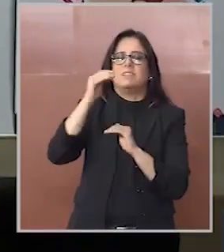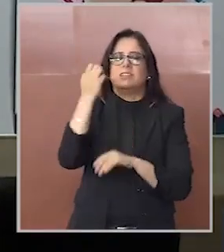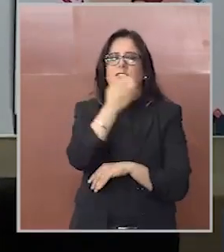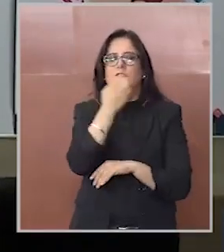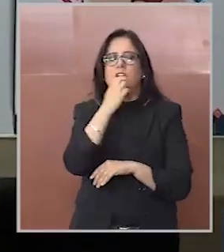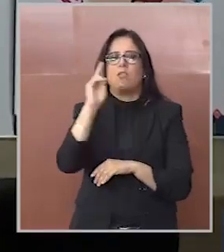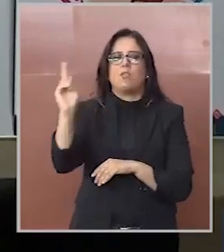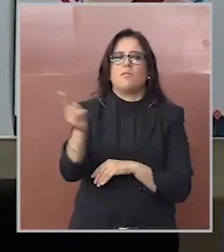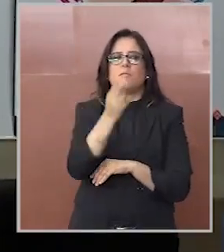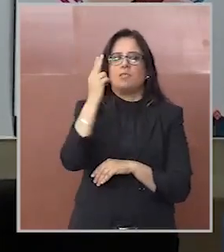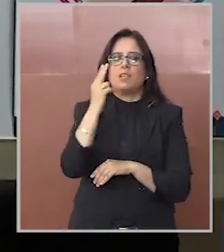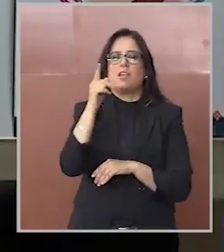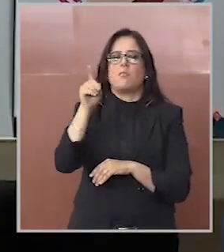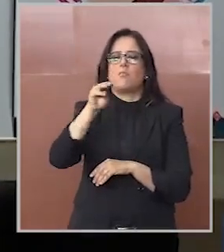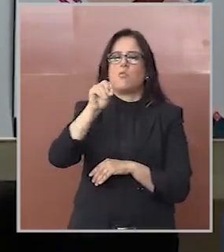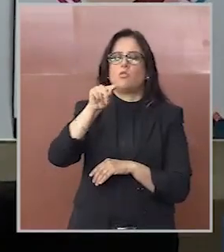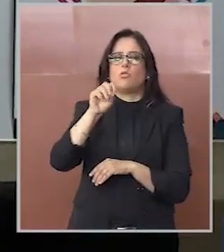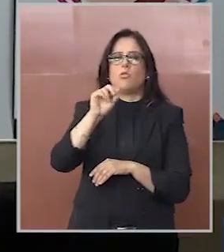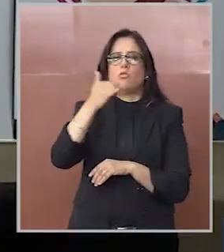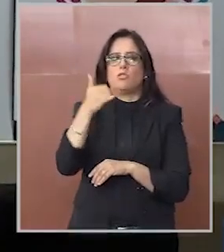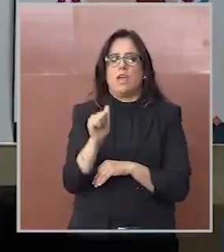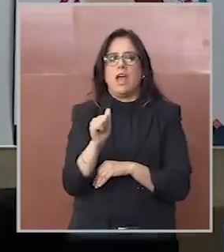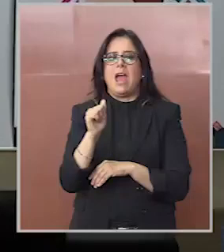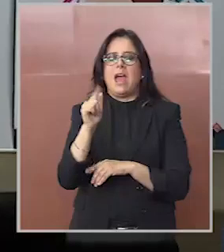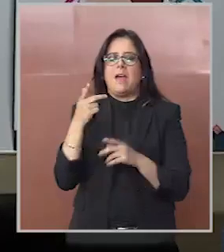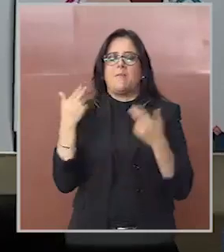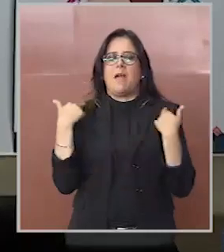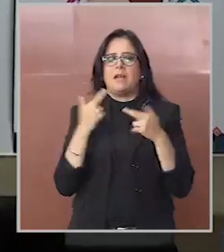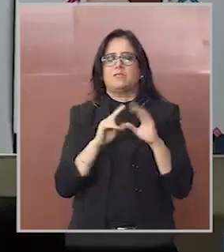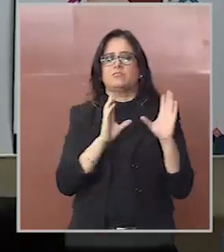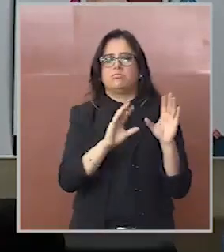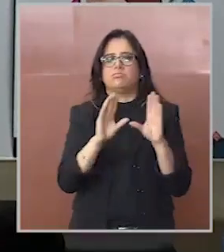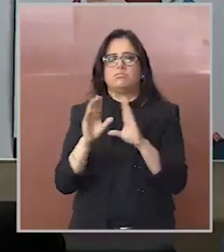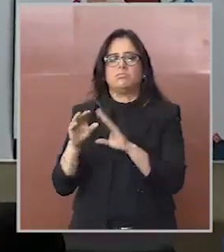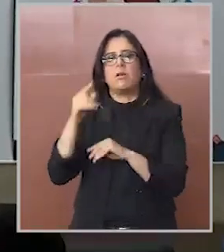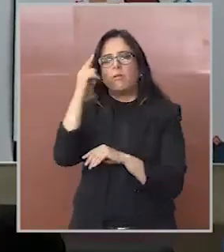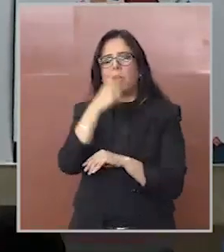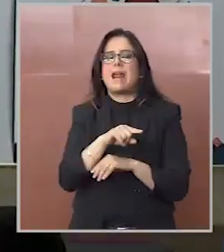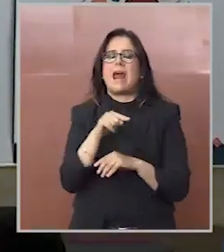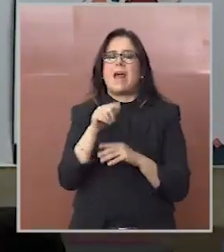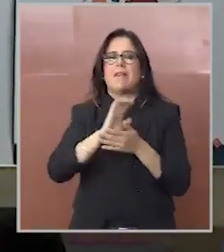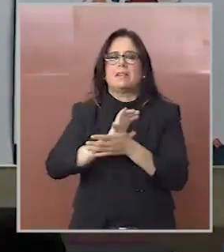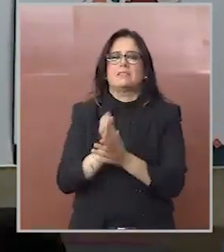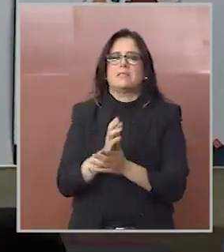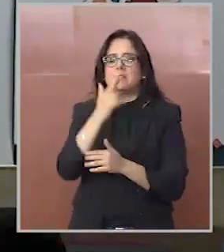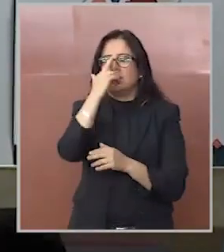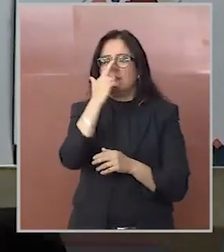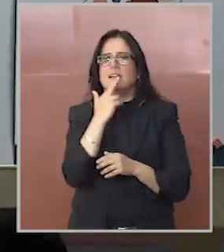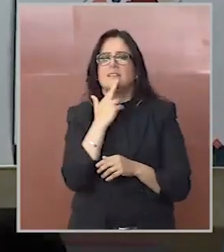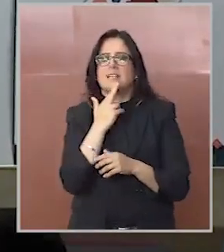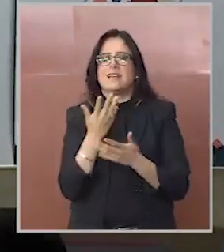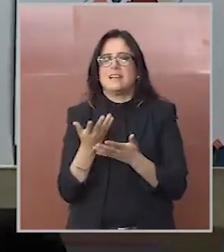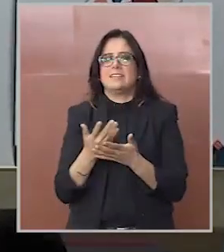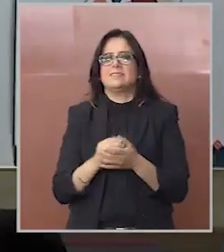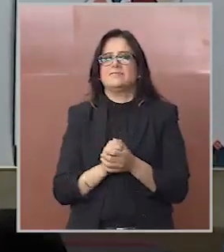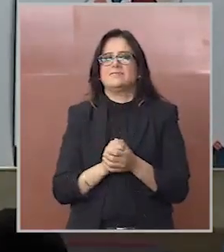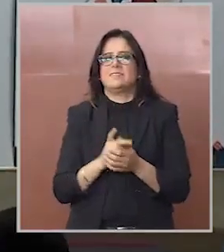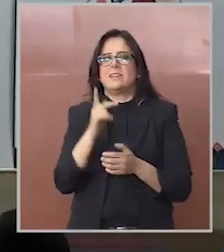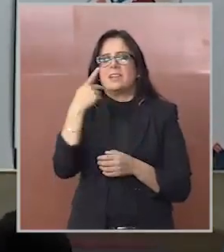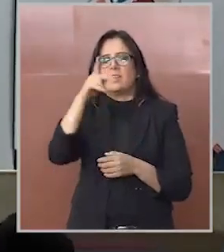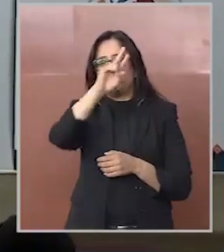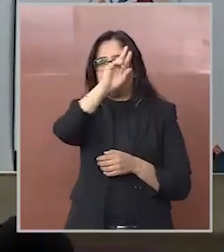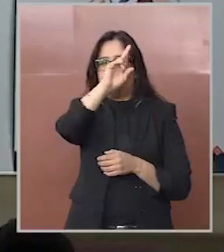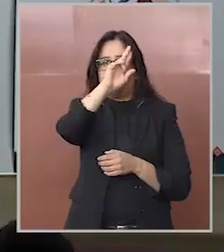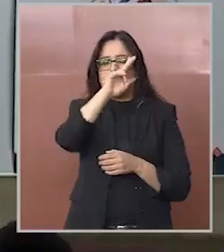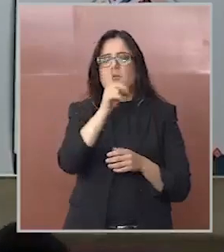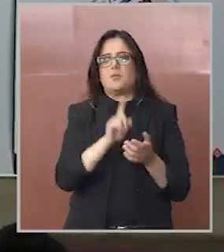facultad de ciencias sociales de la Universidad Antonio Ruiz Montoya y exintegrante del comité para la eliminación de la discriminación racial que nos acompaña